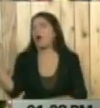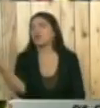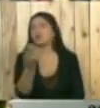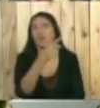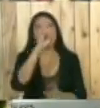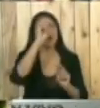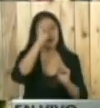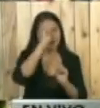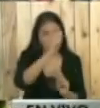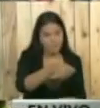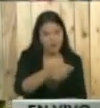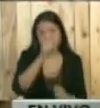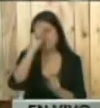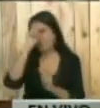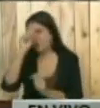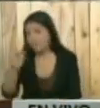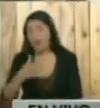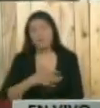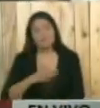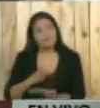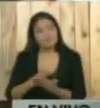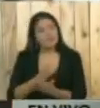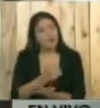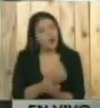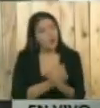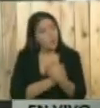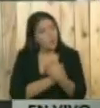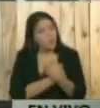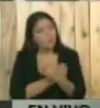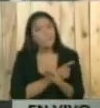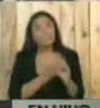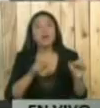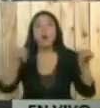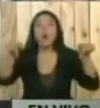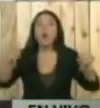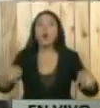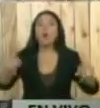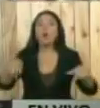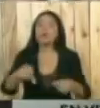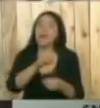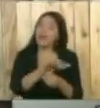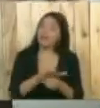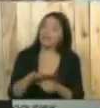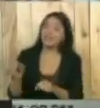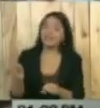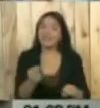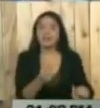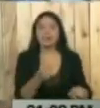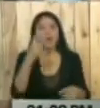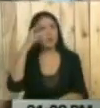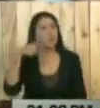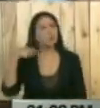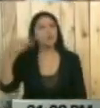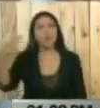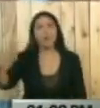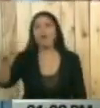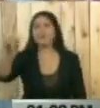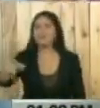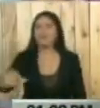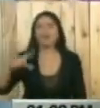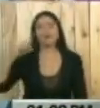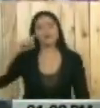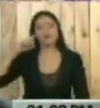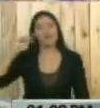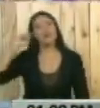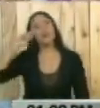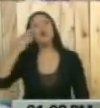los respeto, mi lealtad y mi amor. Pero hoy el Delta, como todos los días, recuerda a